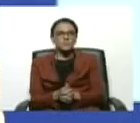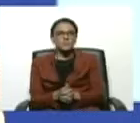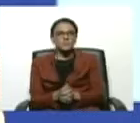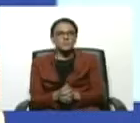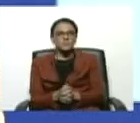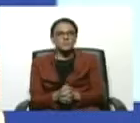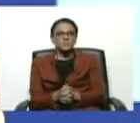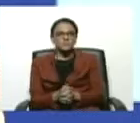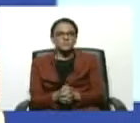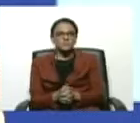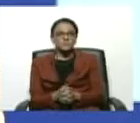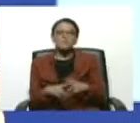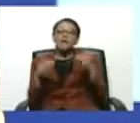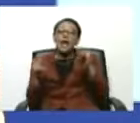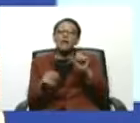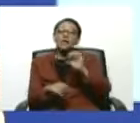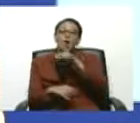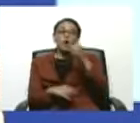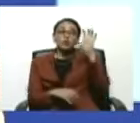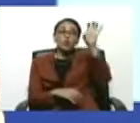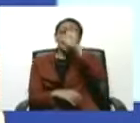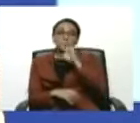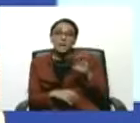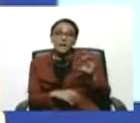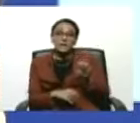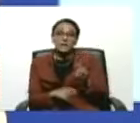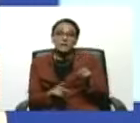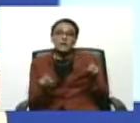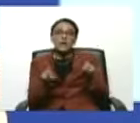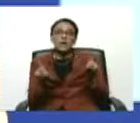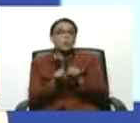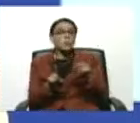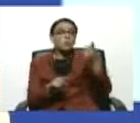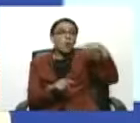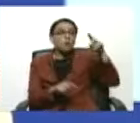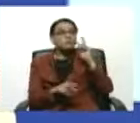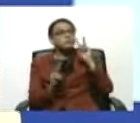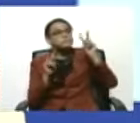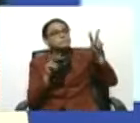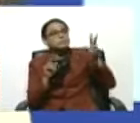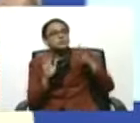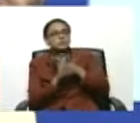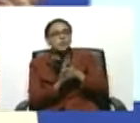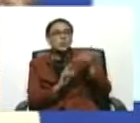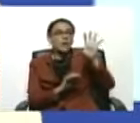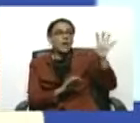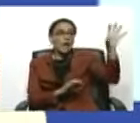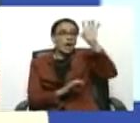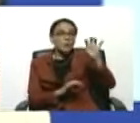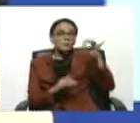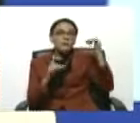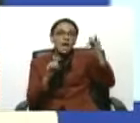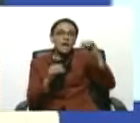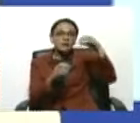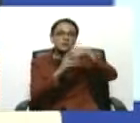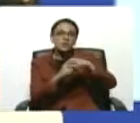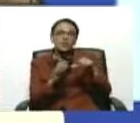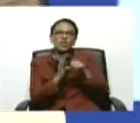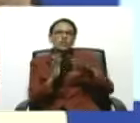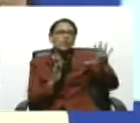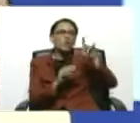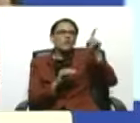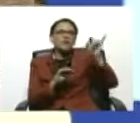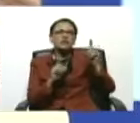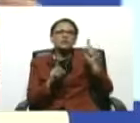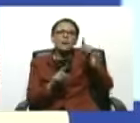y había otros países como país Europa del este en donde hubo un